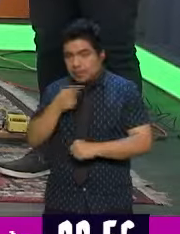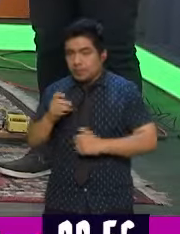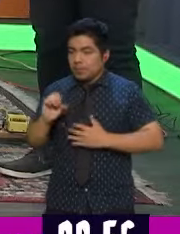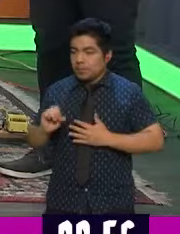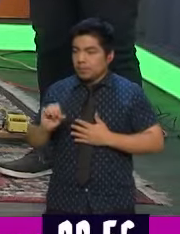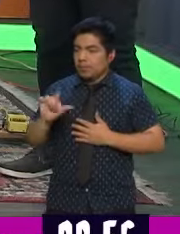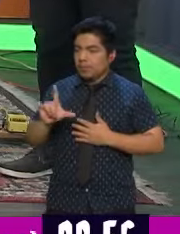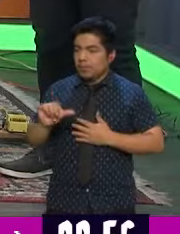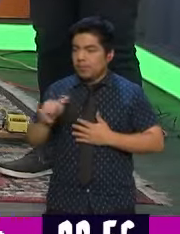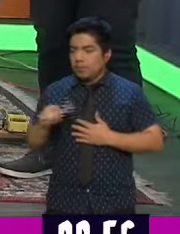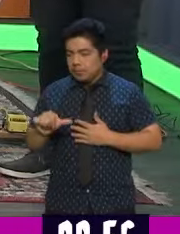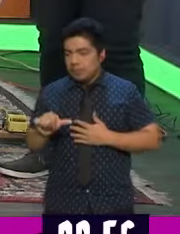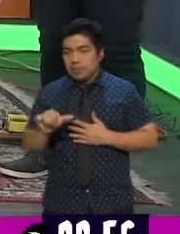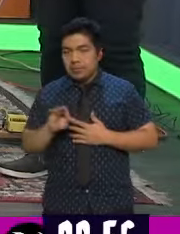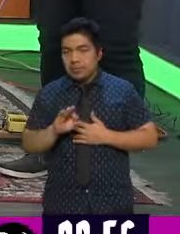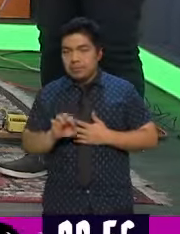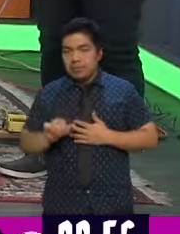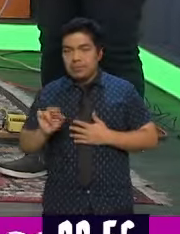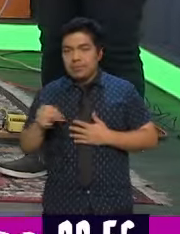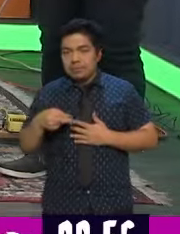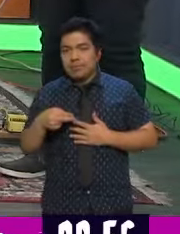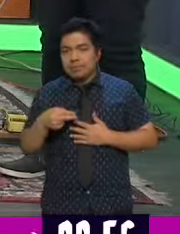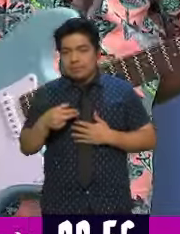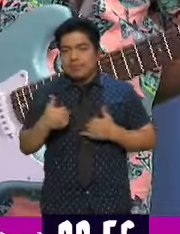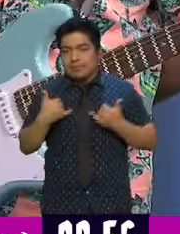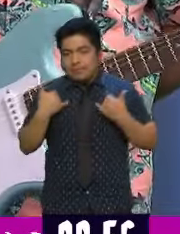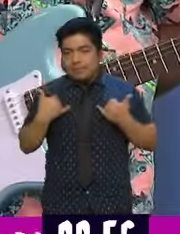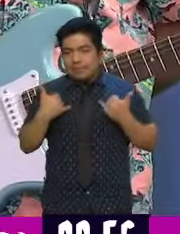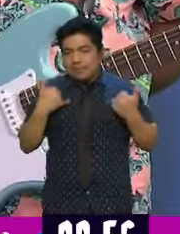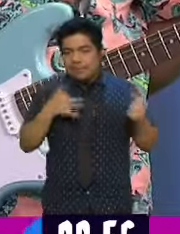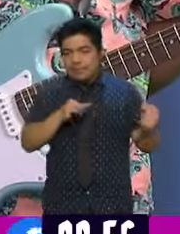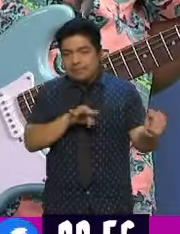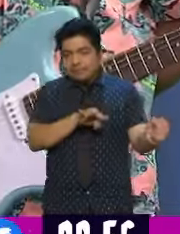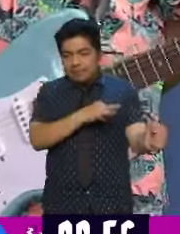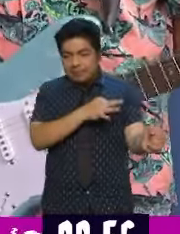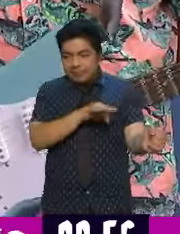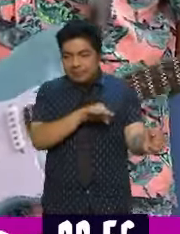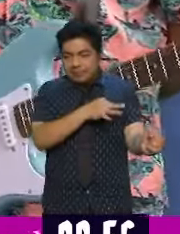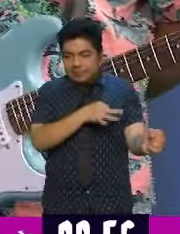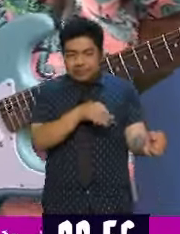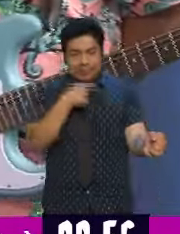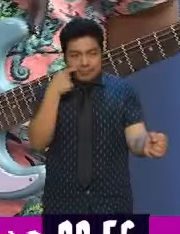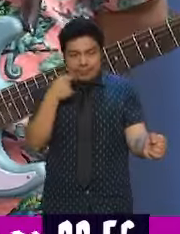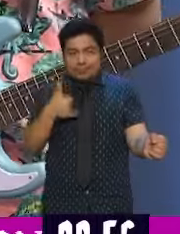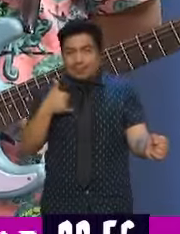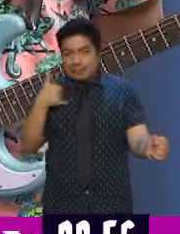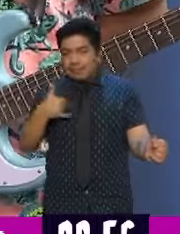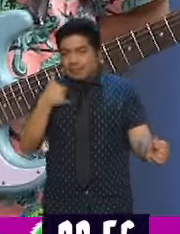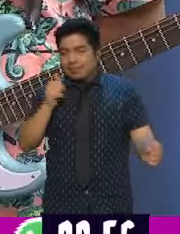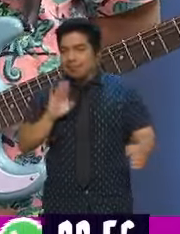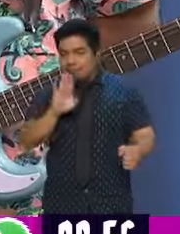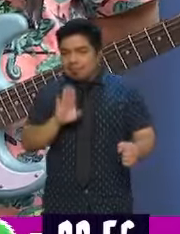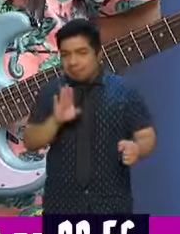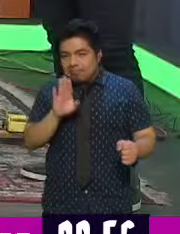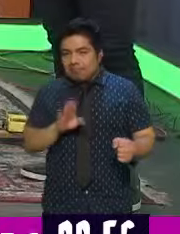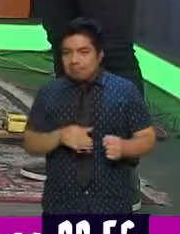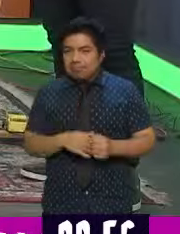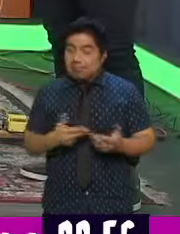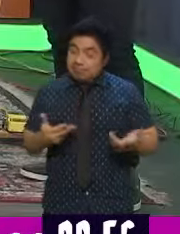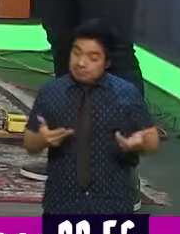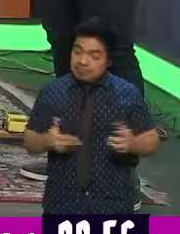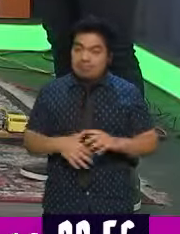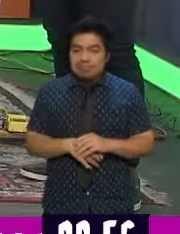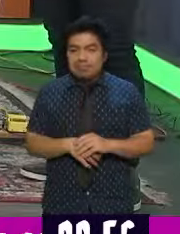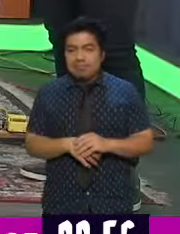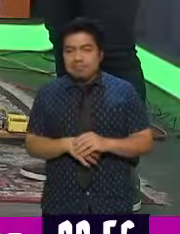Briskin? Sí. Ah, sí. Está muy joven para tocar el violín como Olga Briskin, pero también Dios. Sería un plus, ¿no? Que tocara. Si engorda, pues sí, como